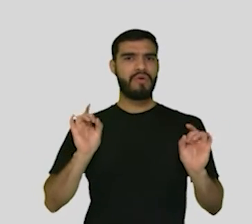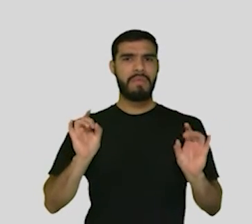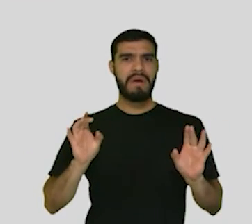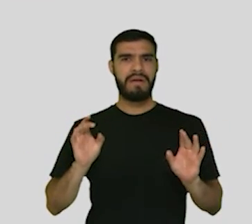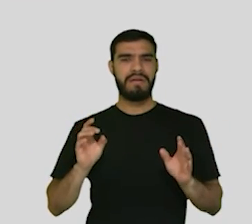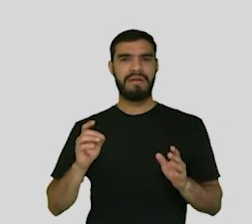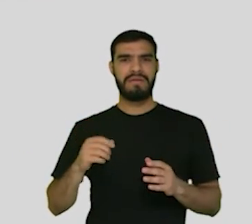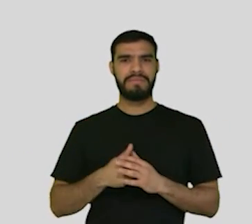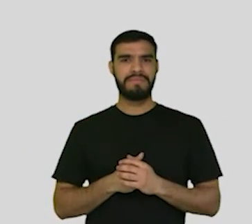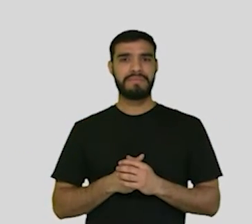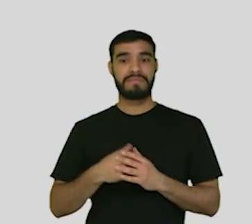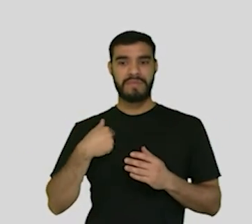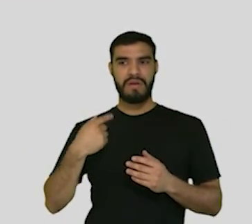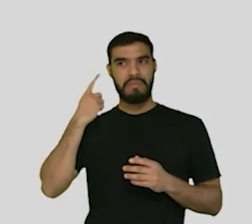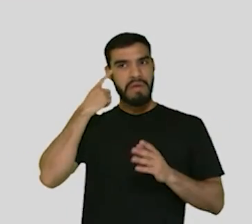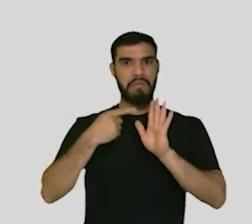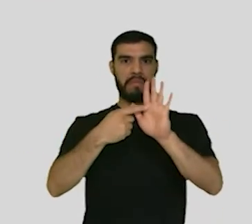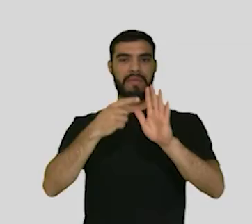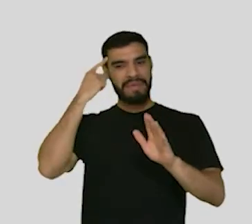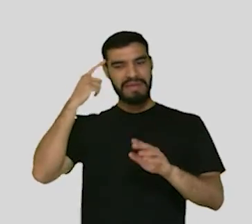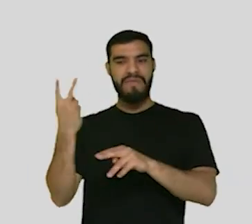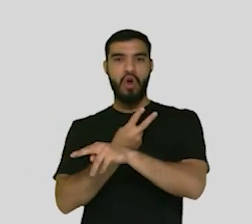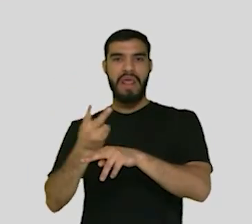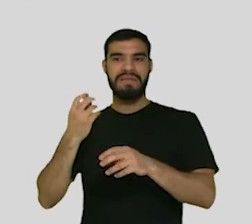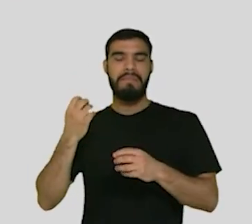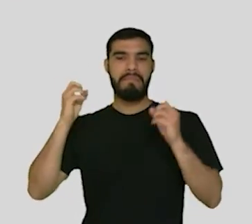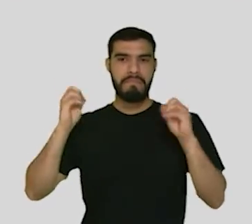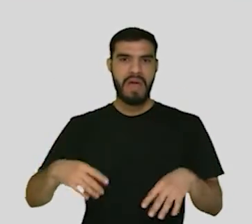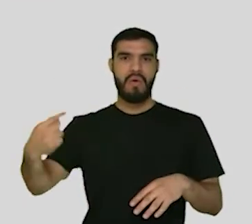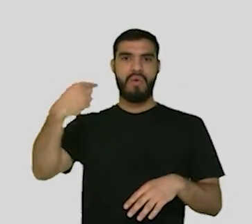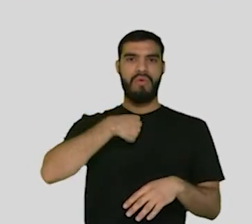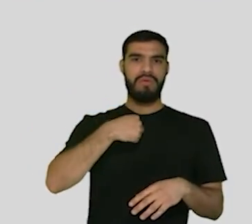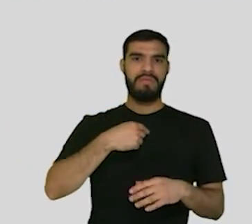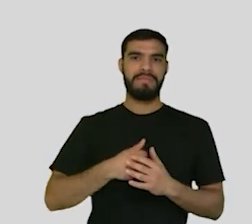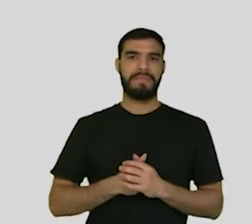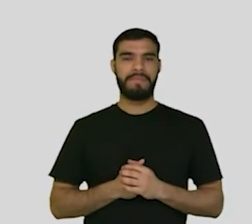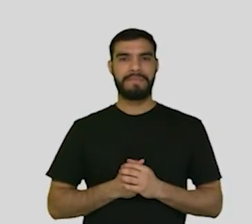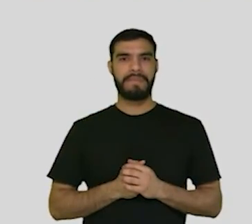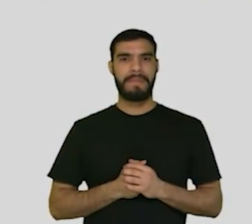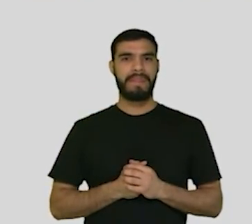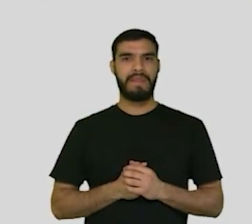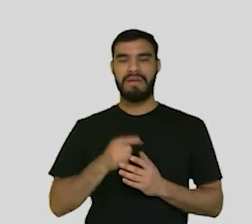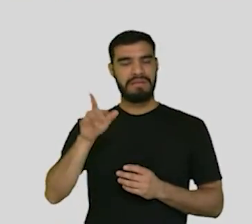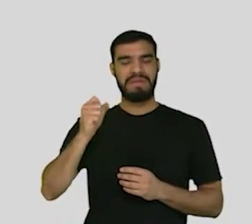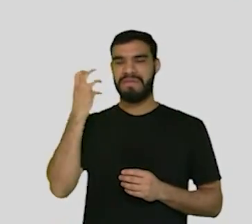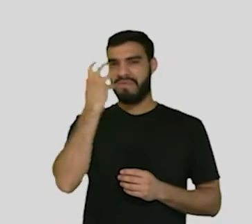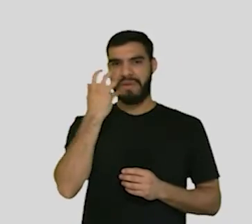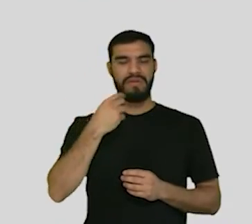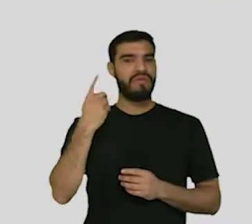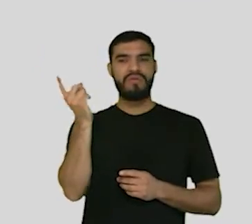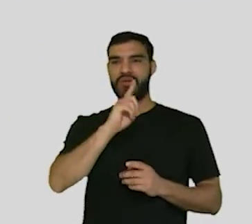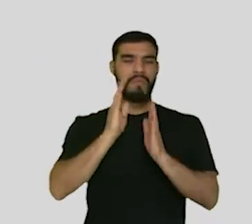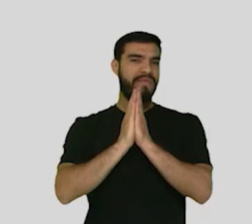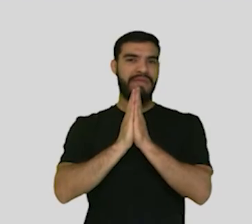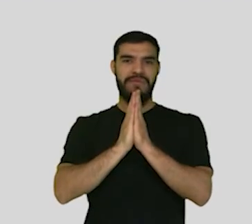la violencia oye justificado a babe contrape te va mañana cámara yepa yepa no lo permitan por